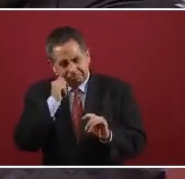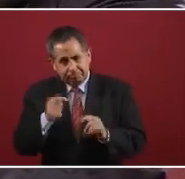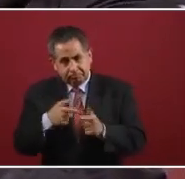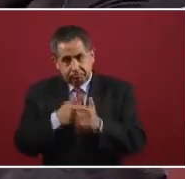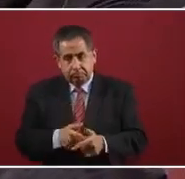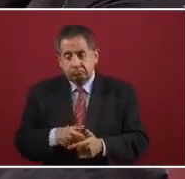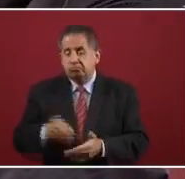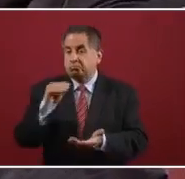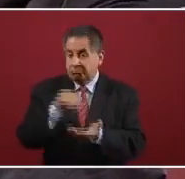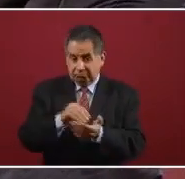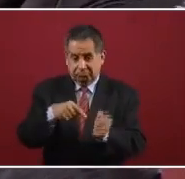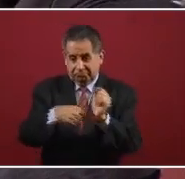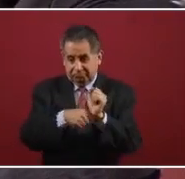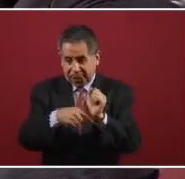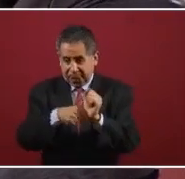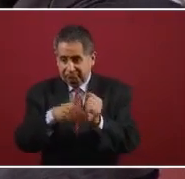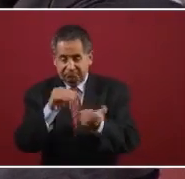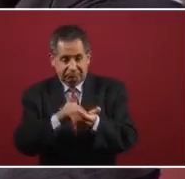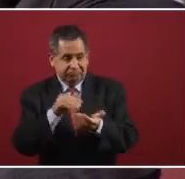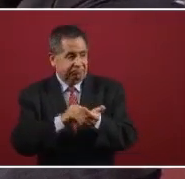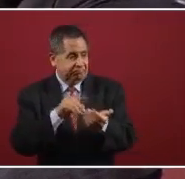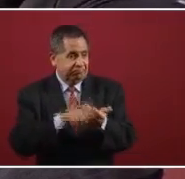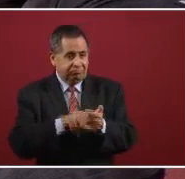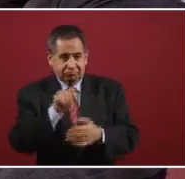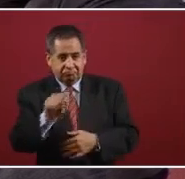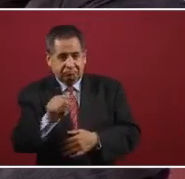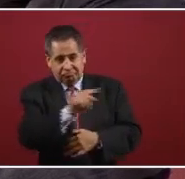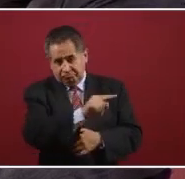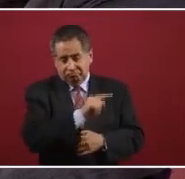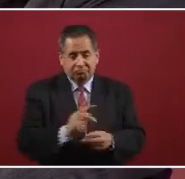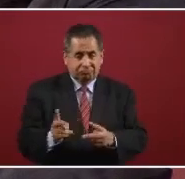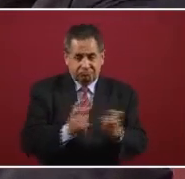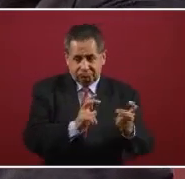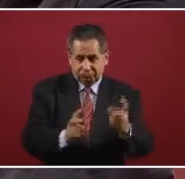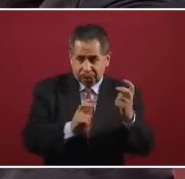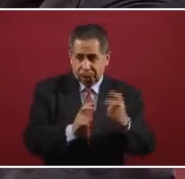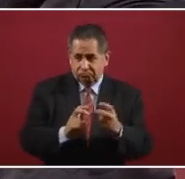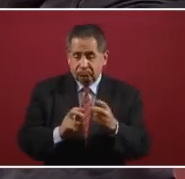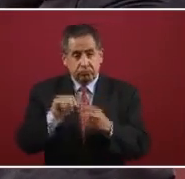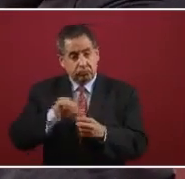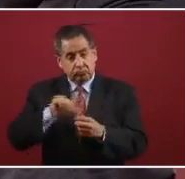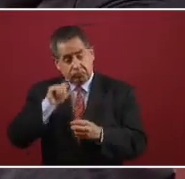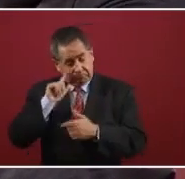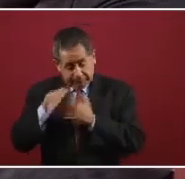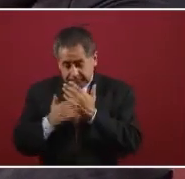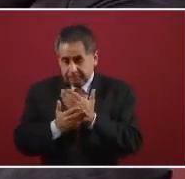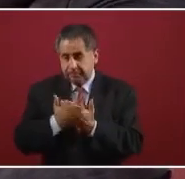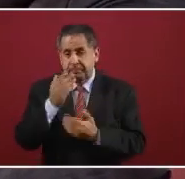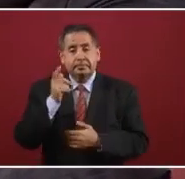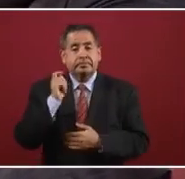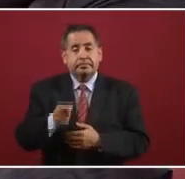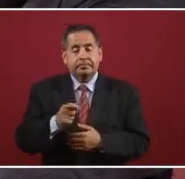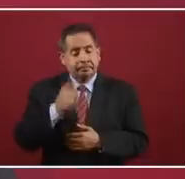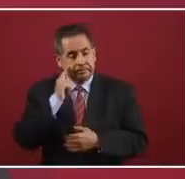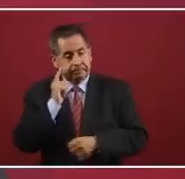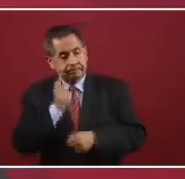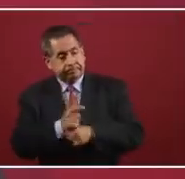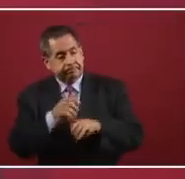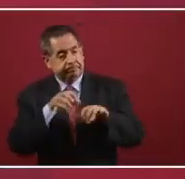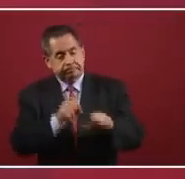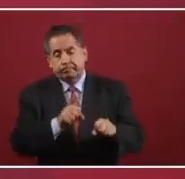siguen habiendo las tomas clandestinas. En la madrugada de hoy se encontró